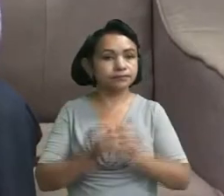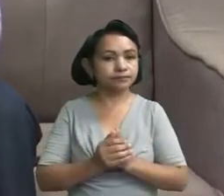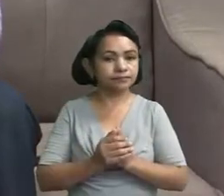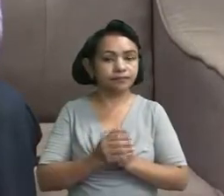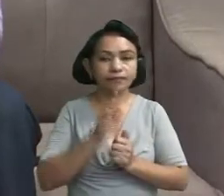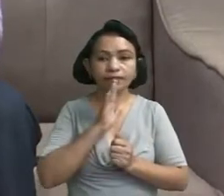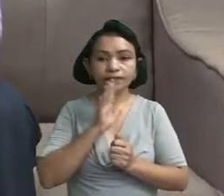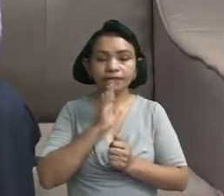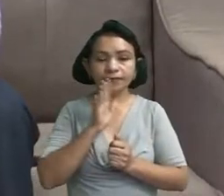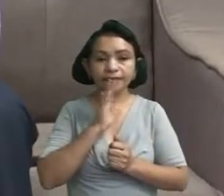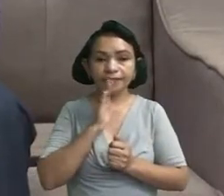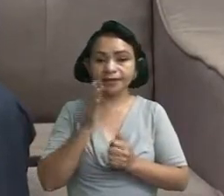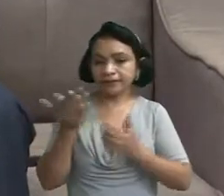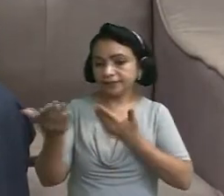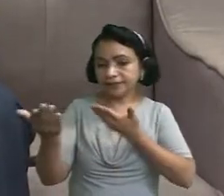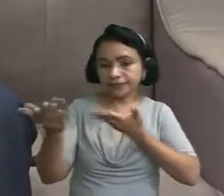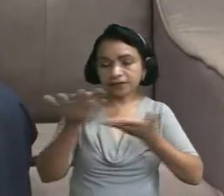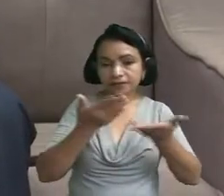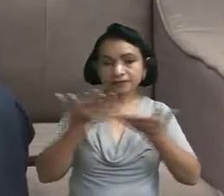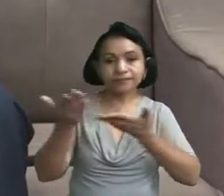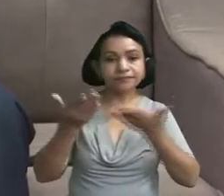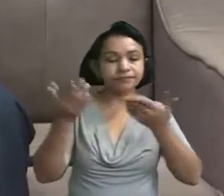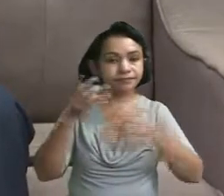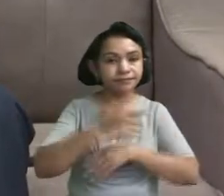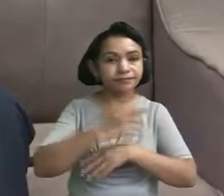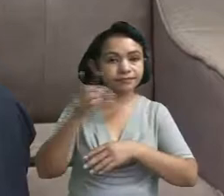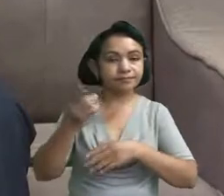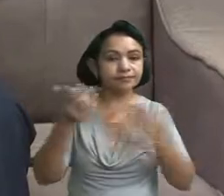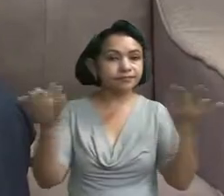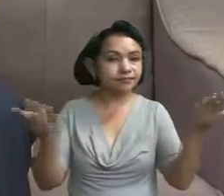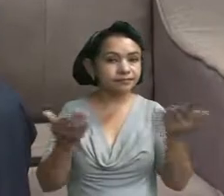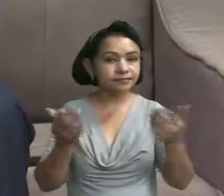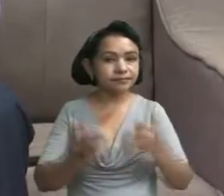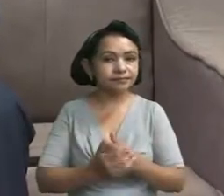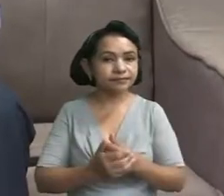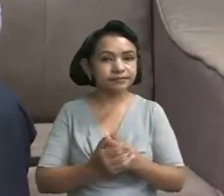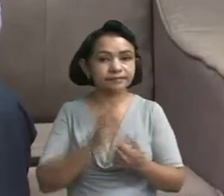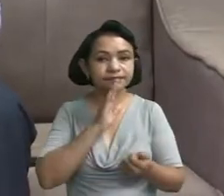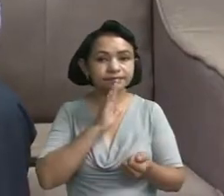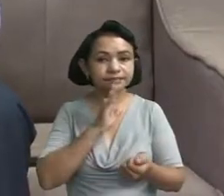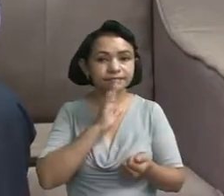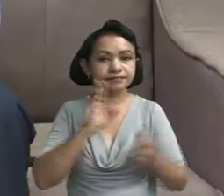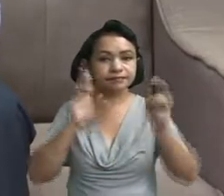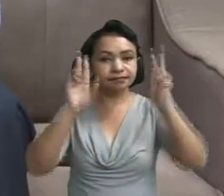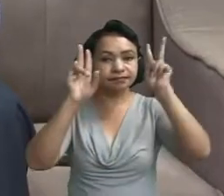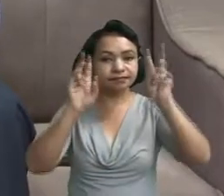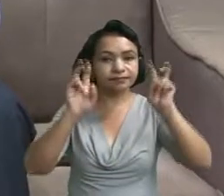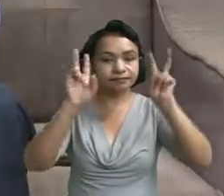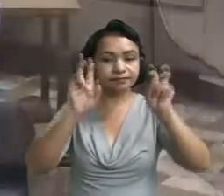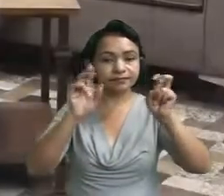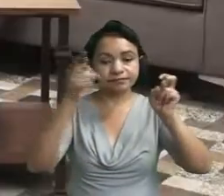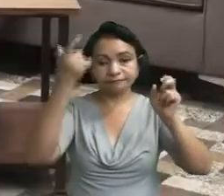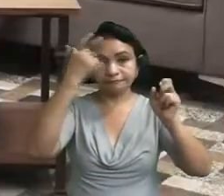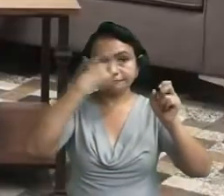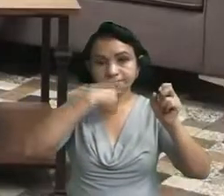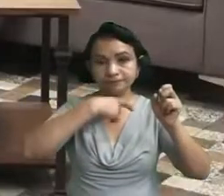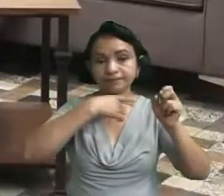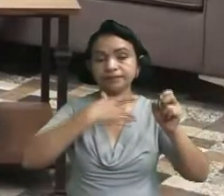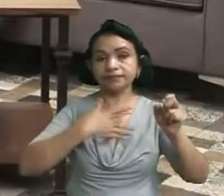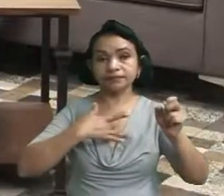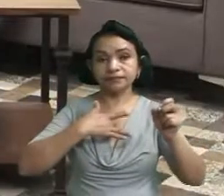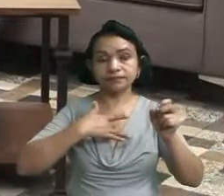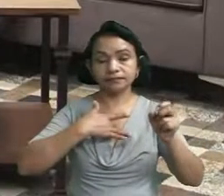de estar conversando nosotros en este momento oportuno, y precisamente usted hablando de ese aspecto, la seria necesidad de